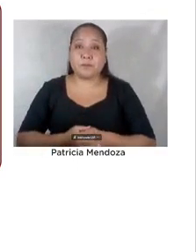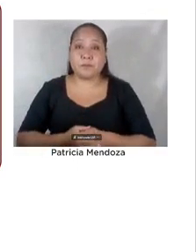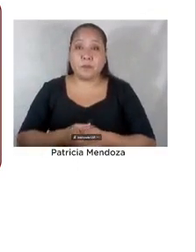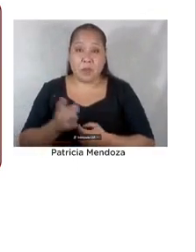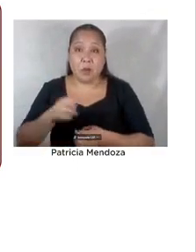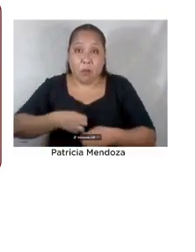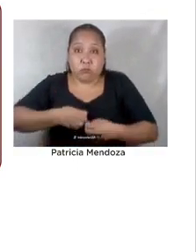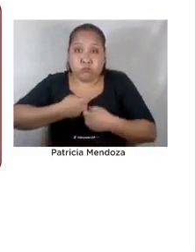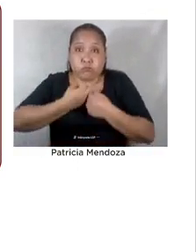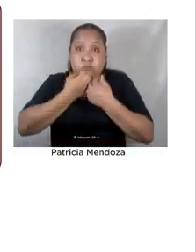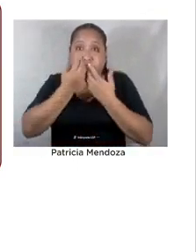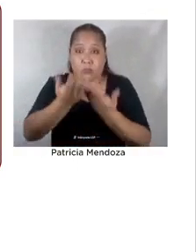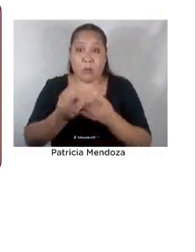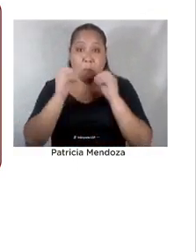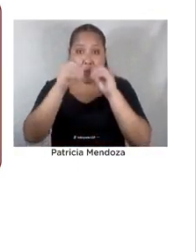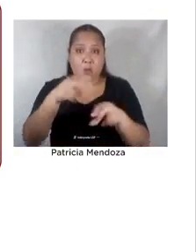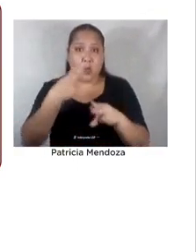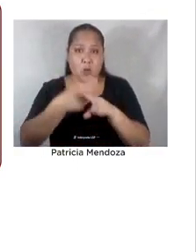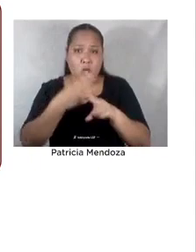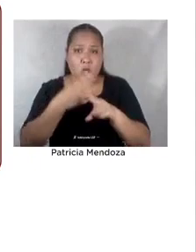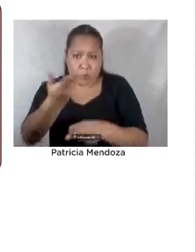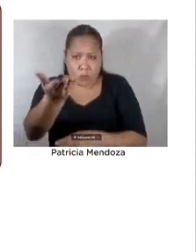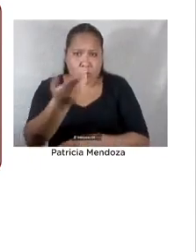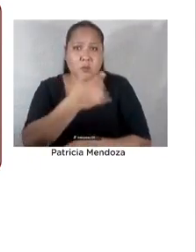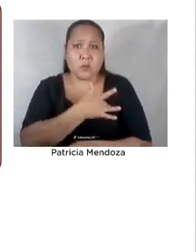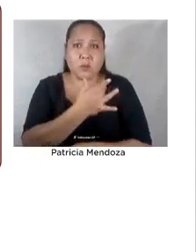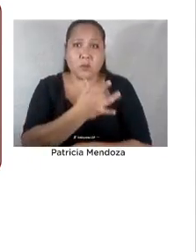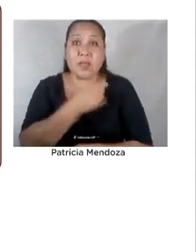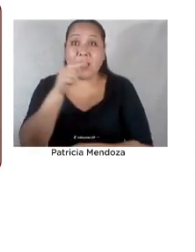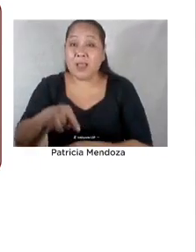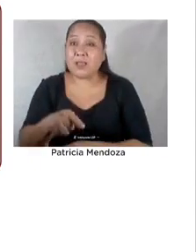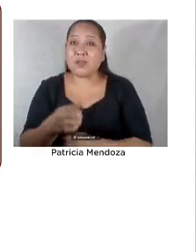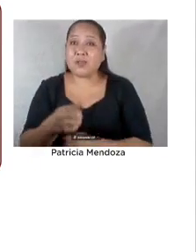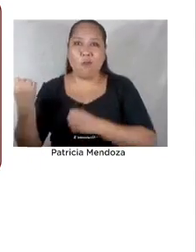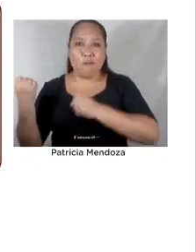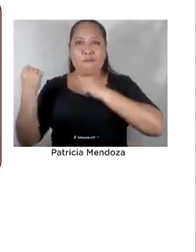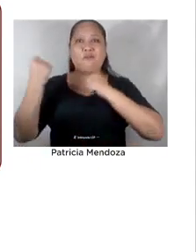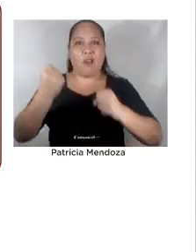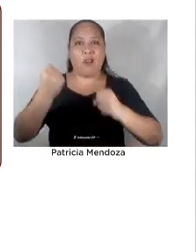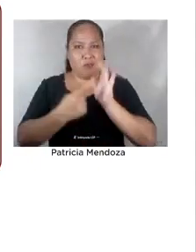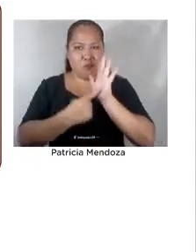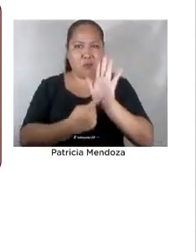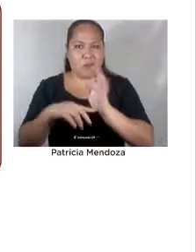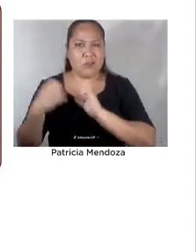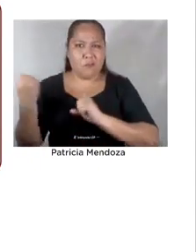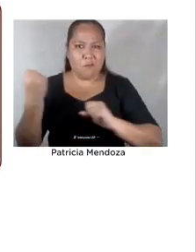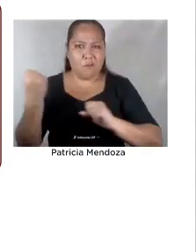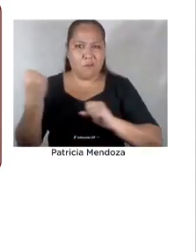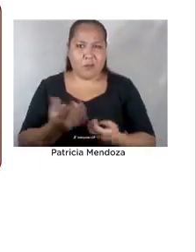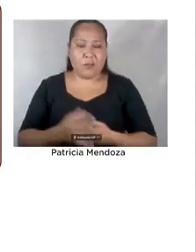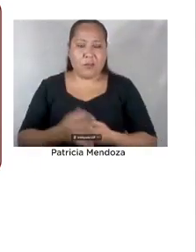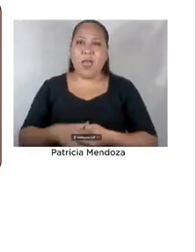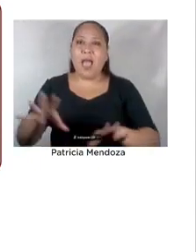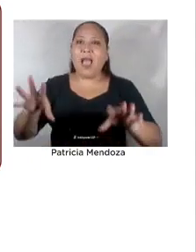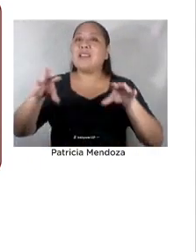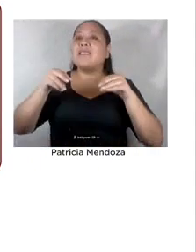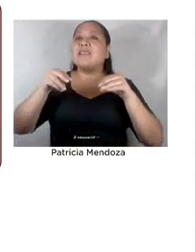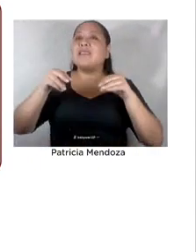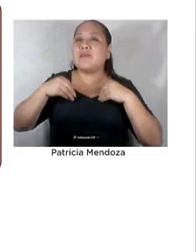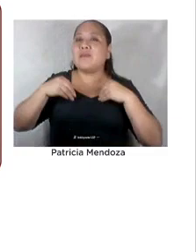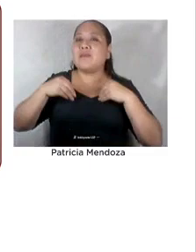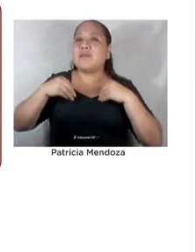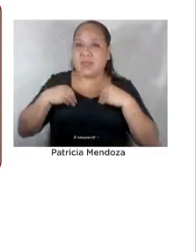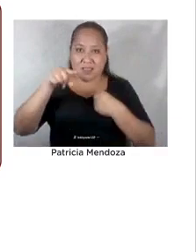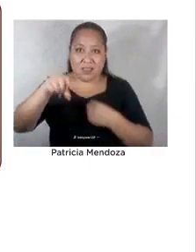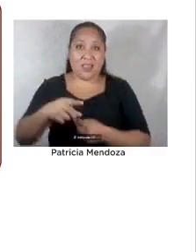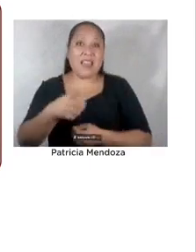expresar y darle nombre a aquello que estamos sintiendo más bien nos hace más fuertes, nos permite reconocer aquello que